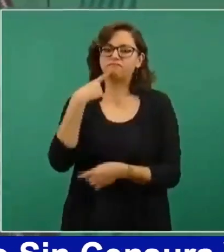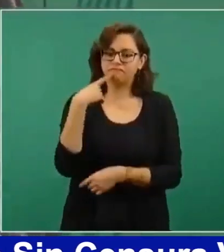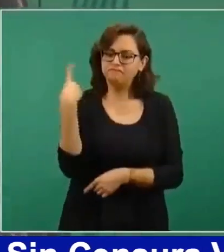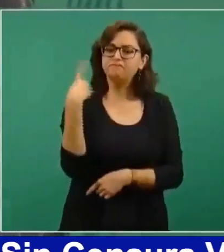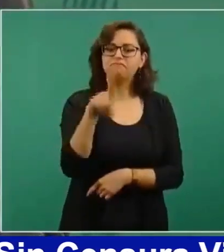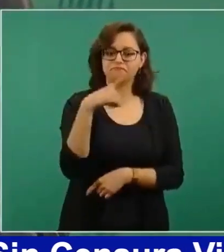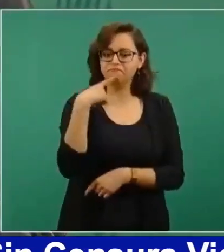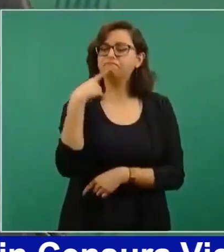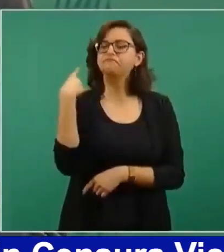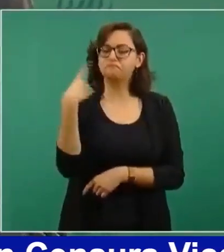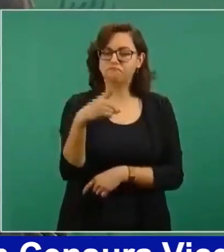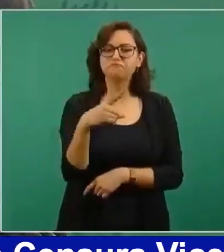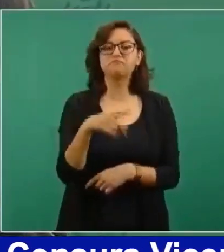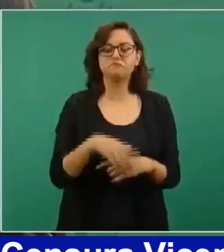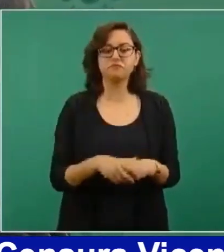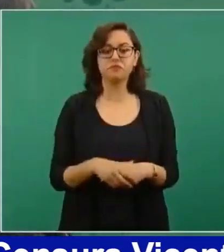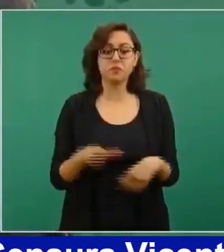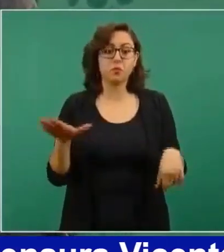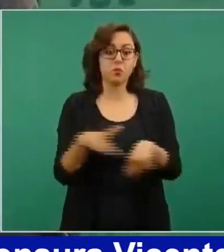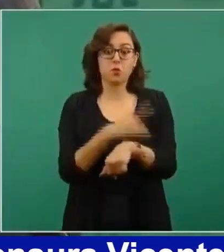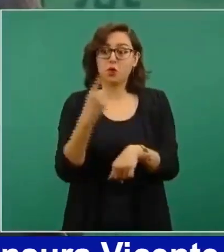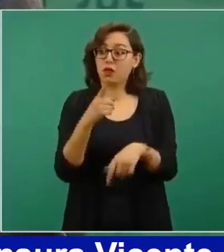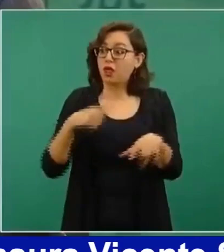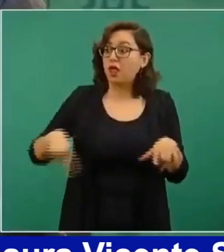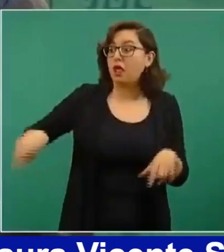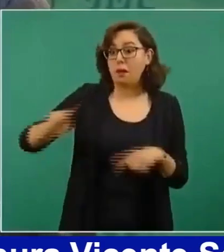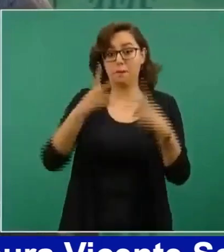necesitamos establecer la democracia.